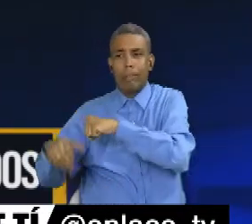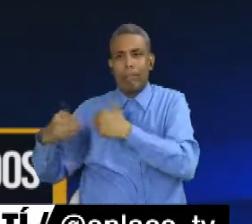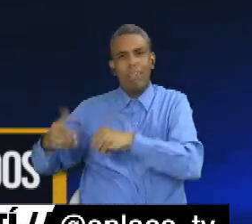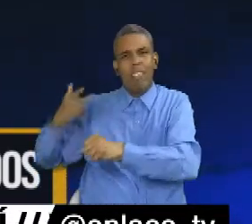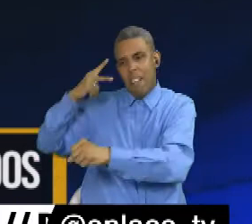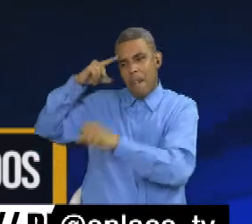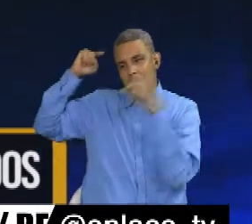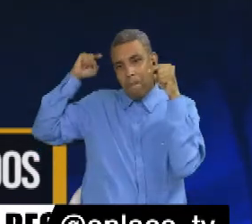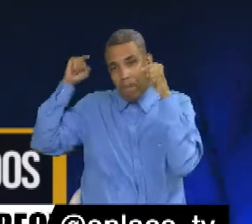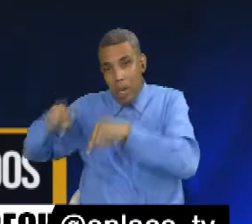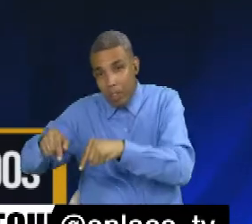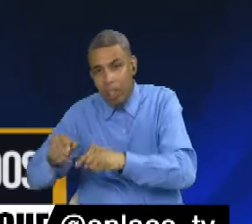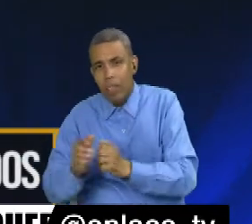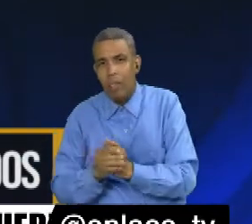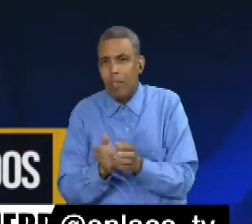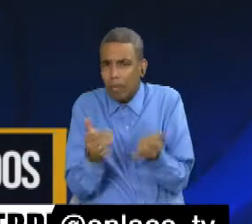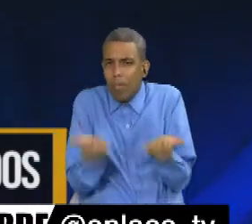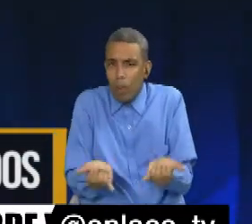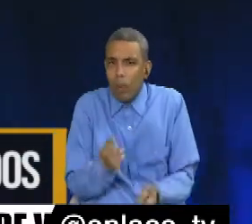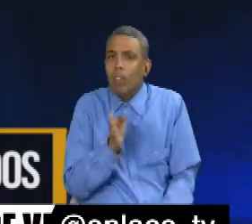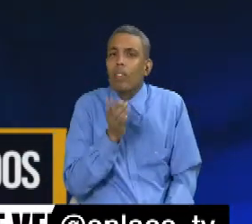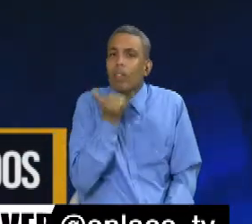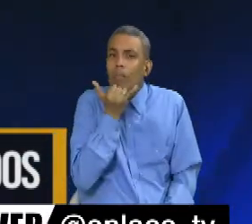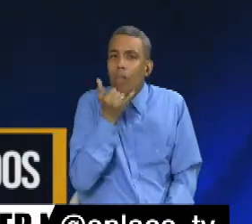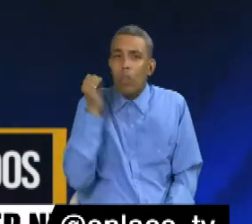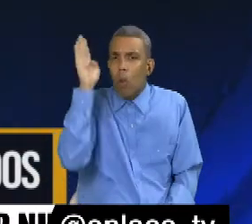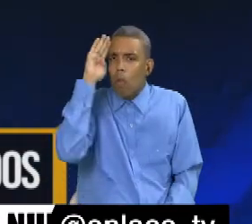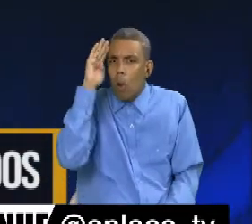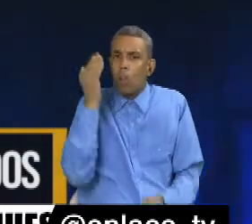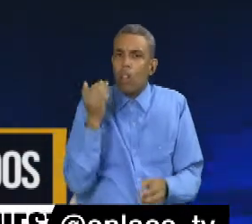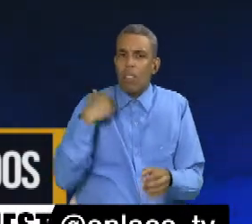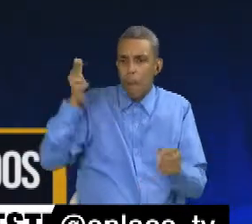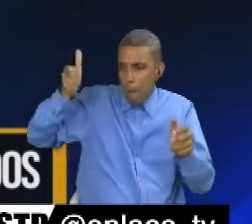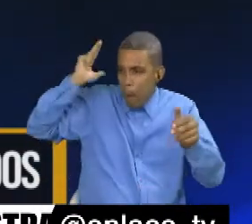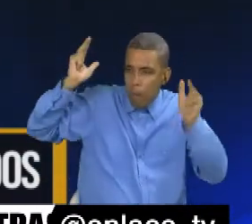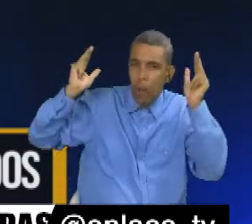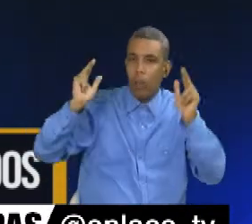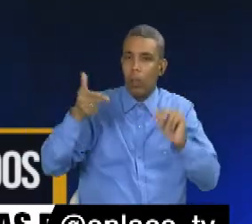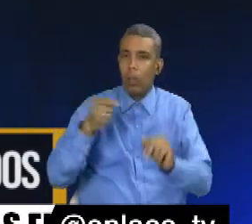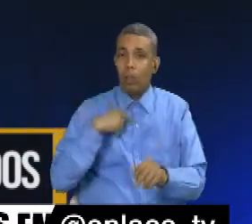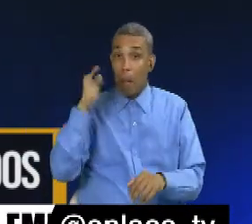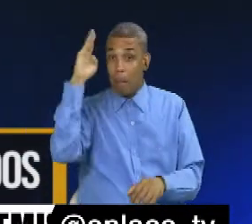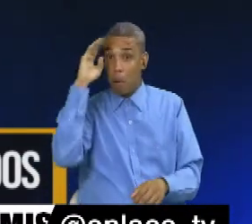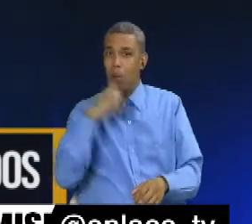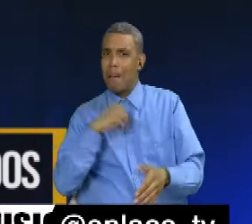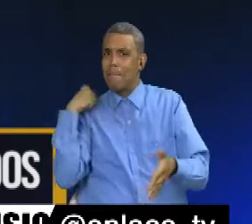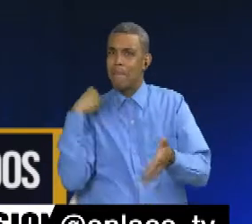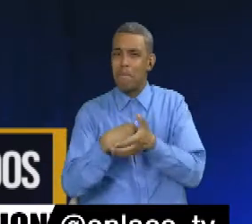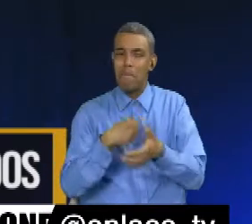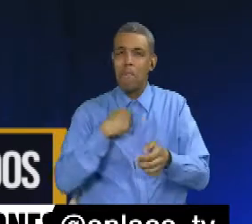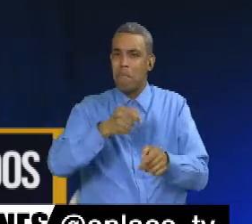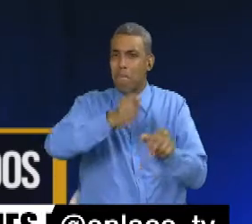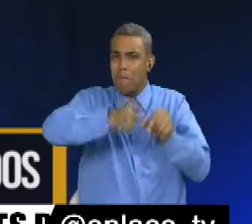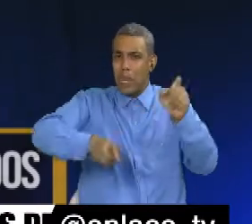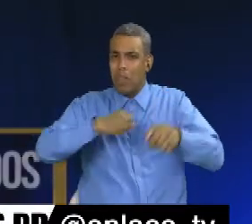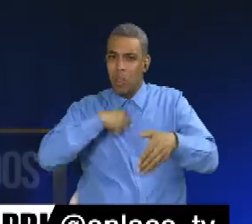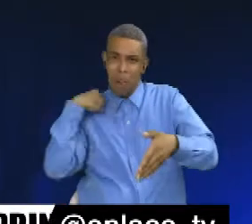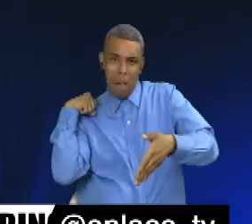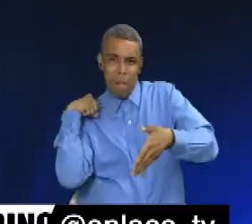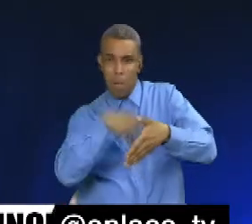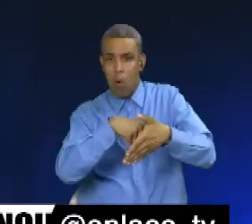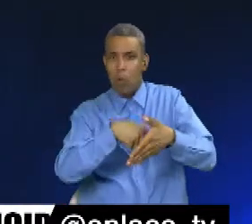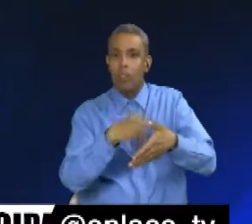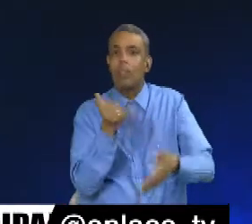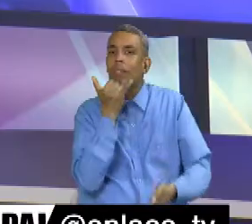Las autoridades aún no se han pronunciado sobre esta balacera ni sobre el accidente en el que se vieron involucrados patrulleros.